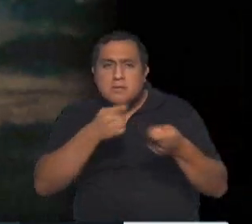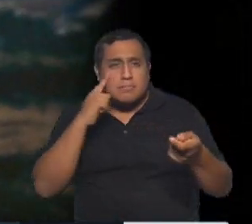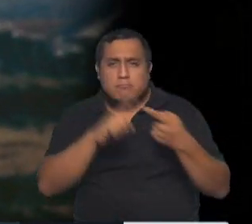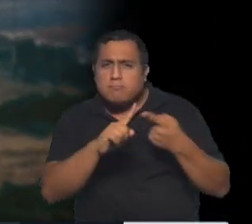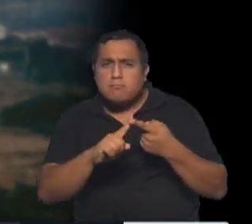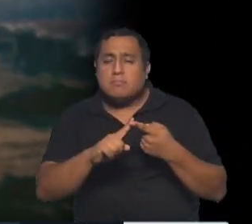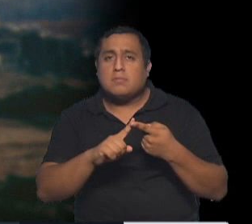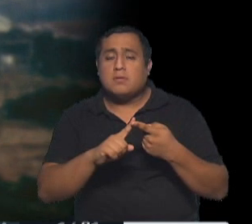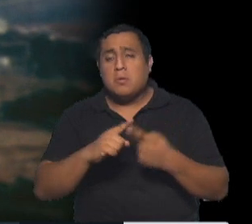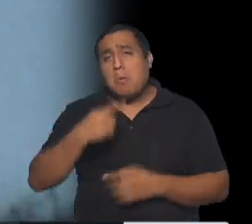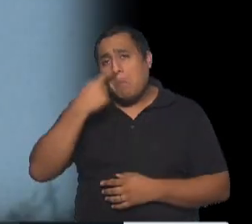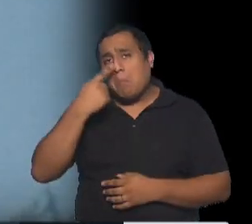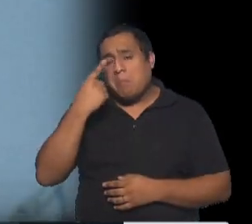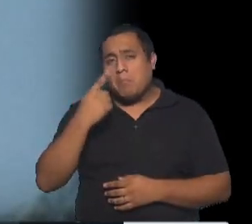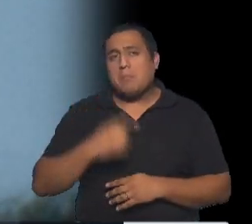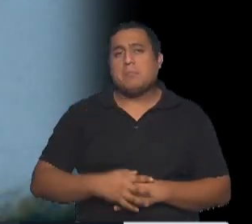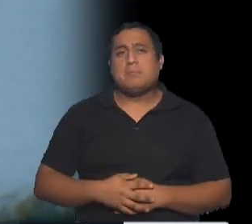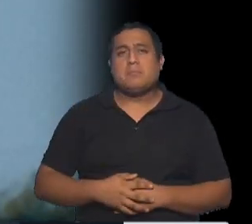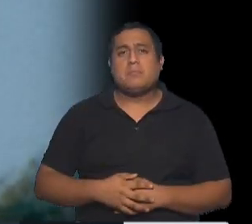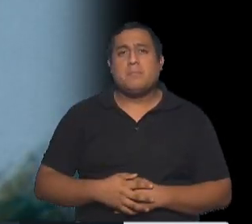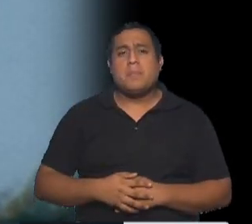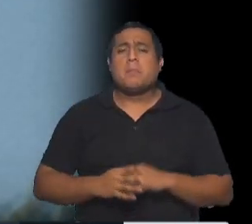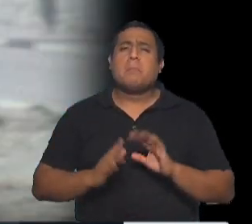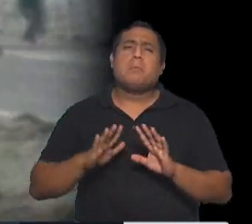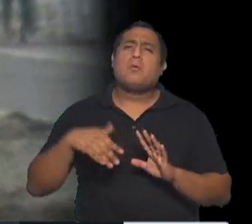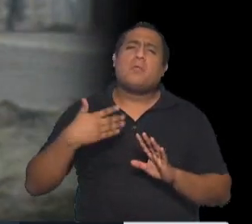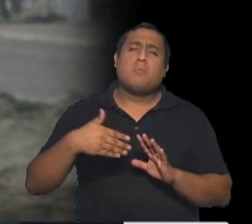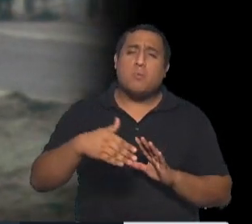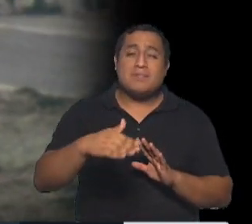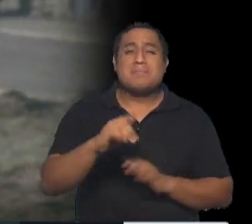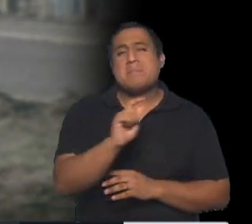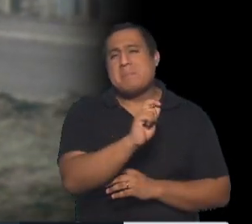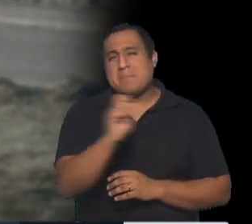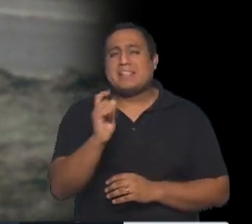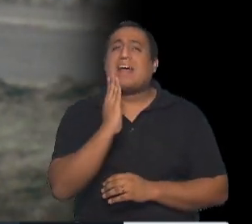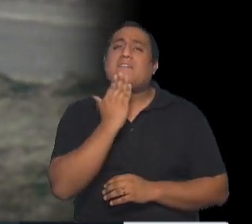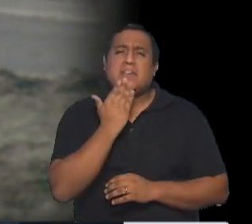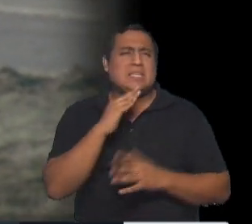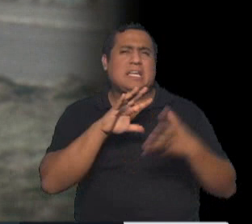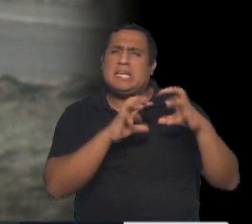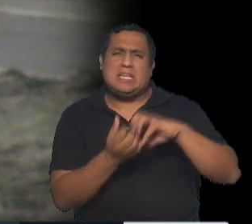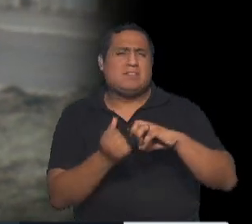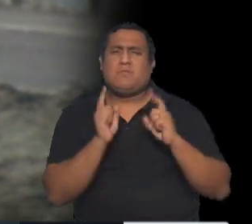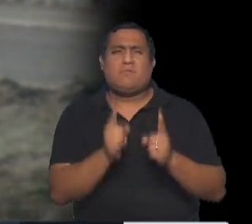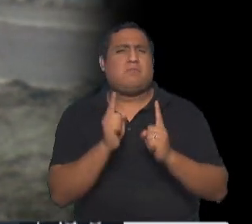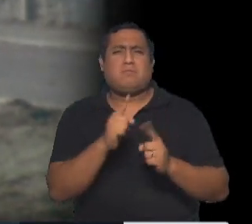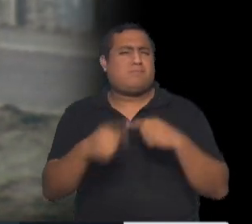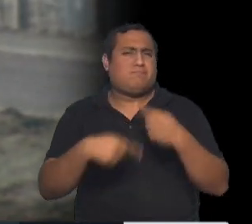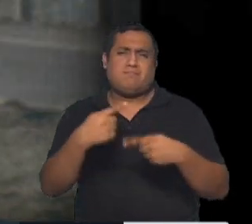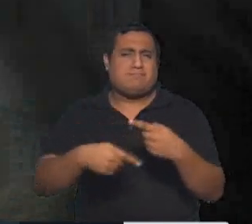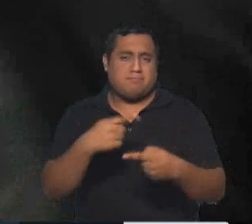Queda interesante. Pero luego, durante todo el mes de abril, sigue la crisis con